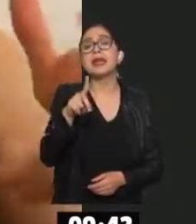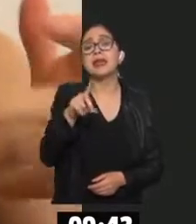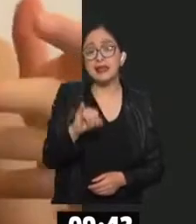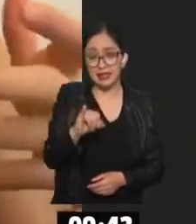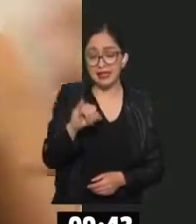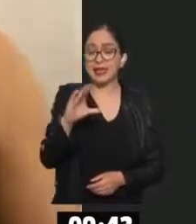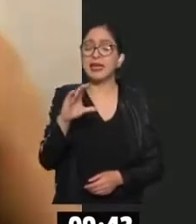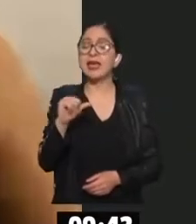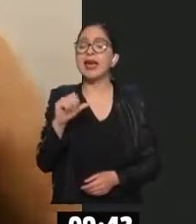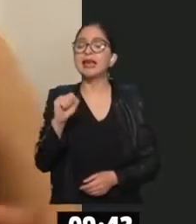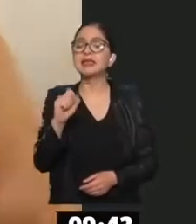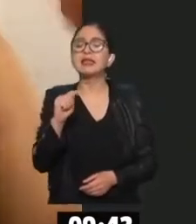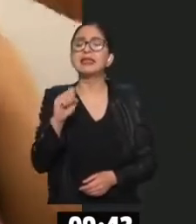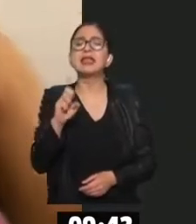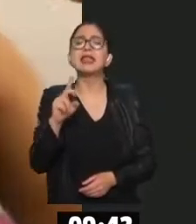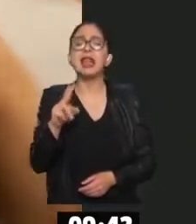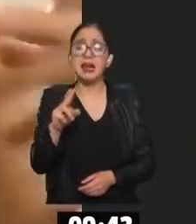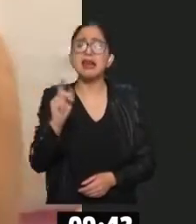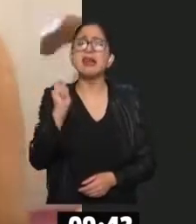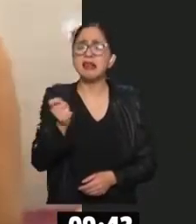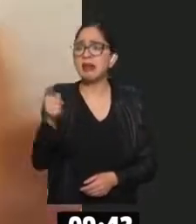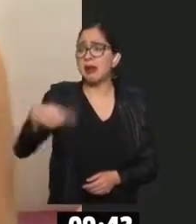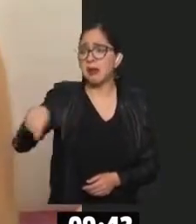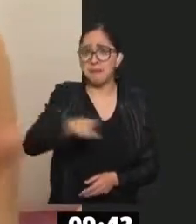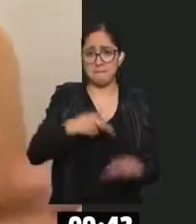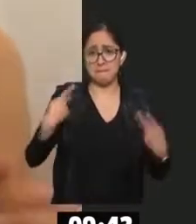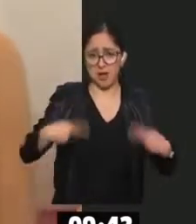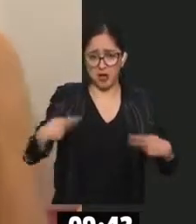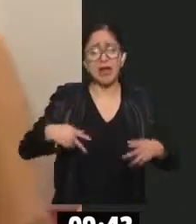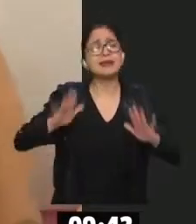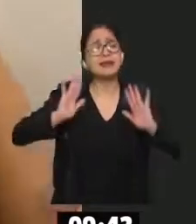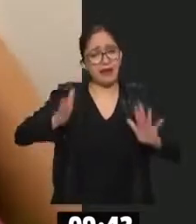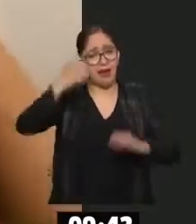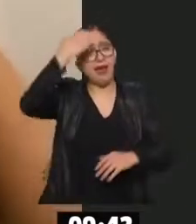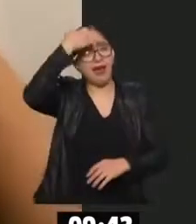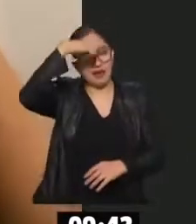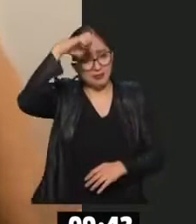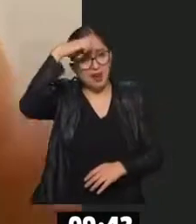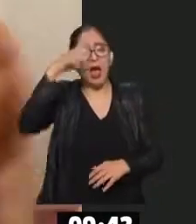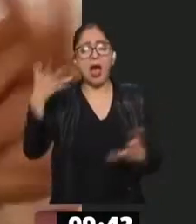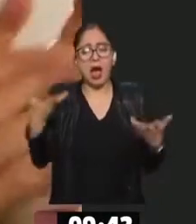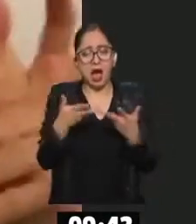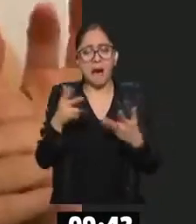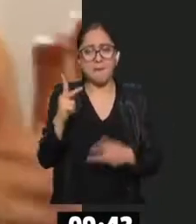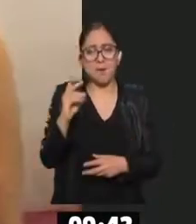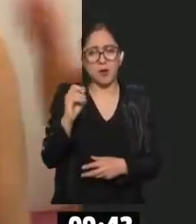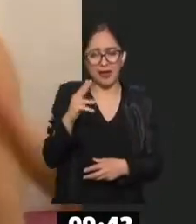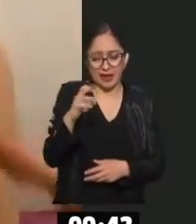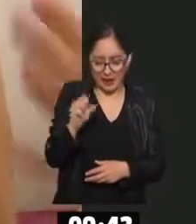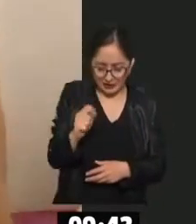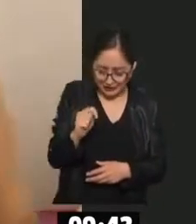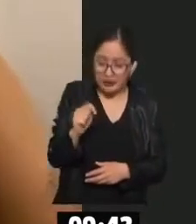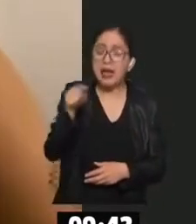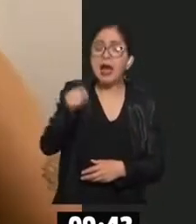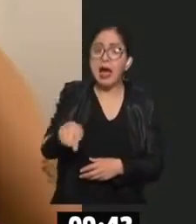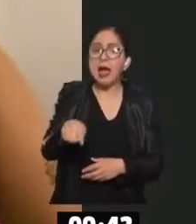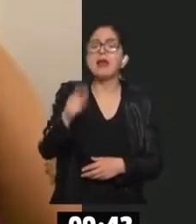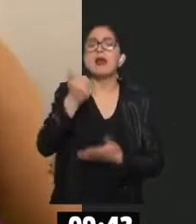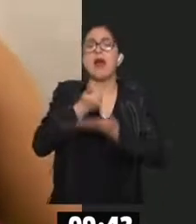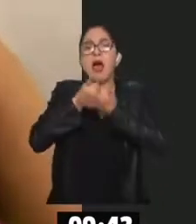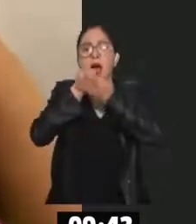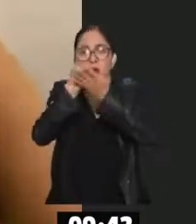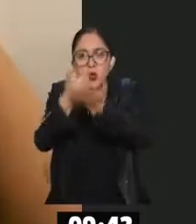tenga idea de qué quiere hacer, que ya lo tenga bien masticado. Bueno, se mete a Indicaster y ahí le incluye hasta el estudio de